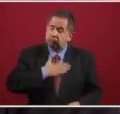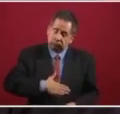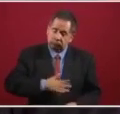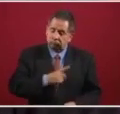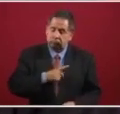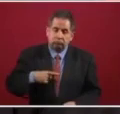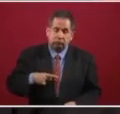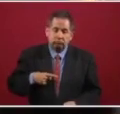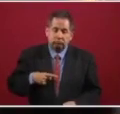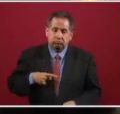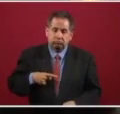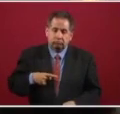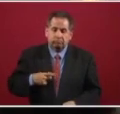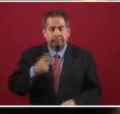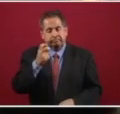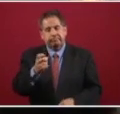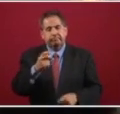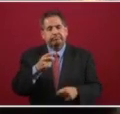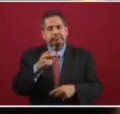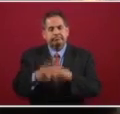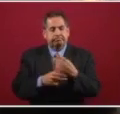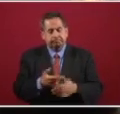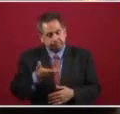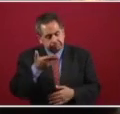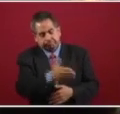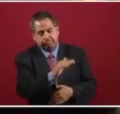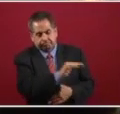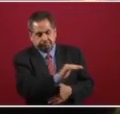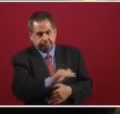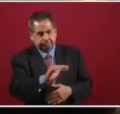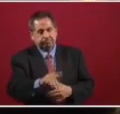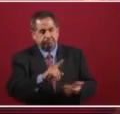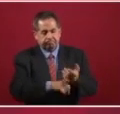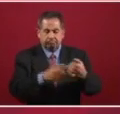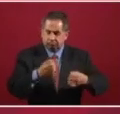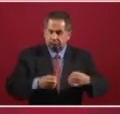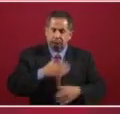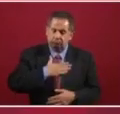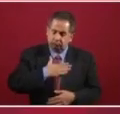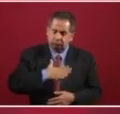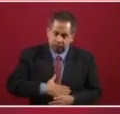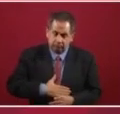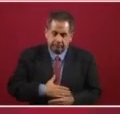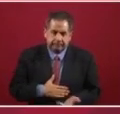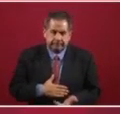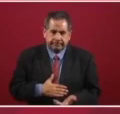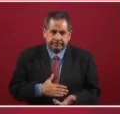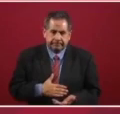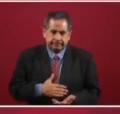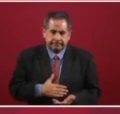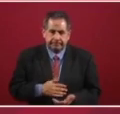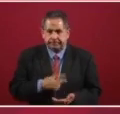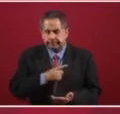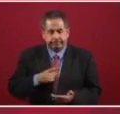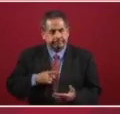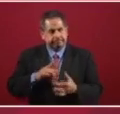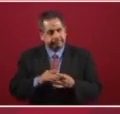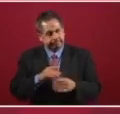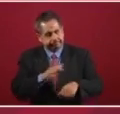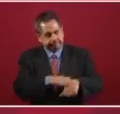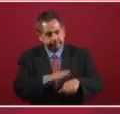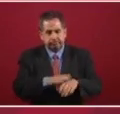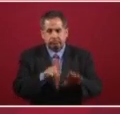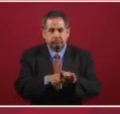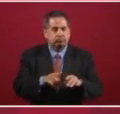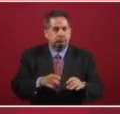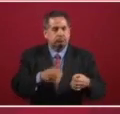y eso es lo que se les está pidiendo en el caso de el